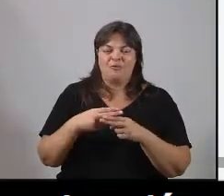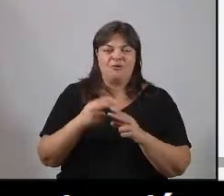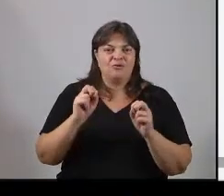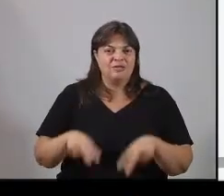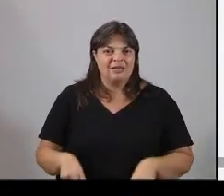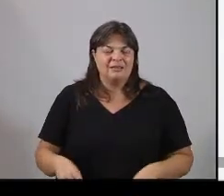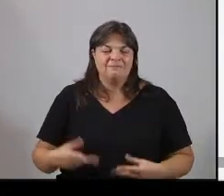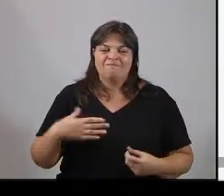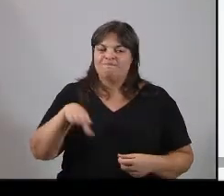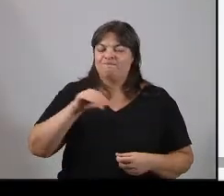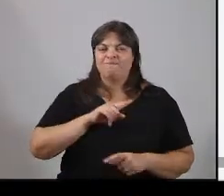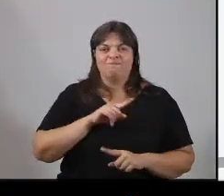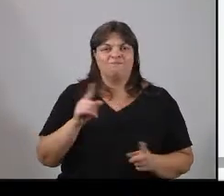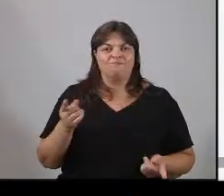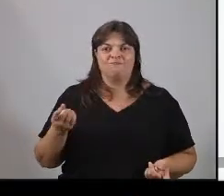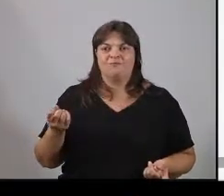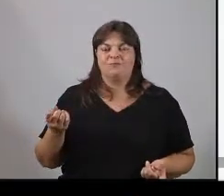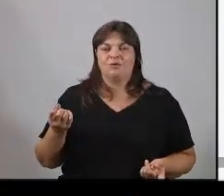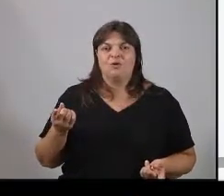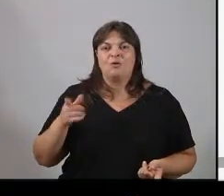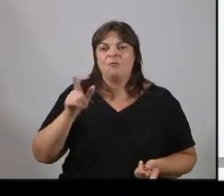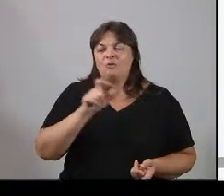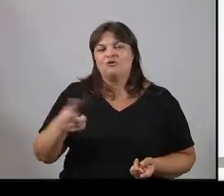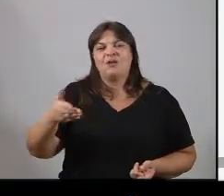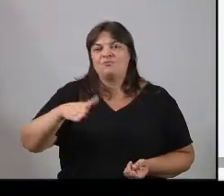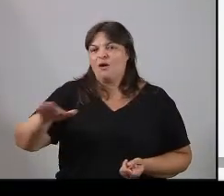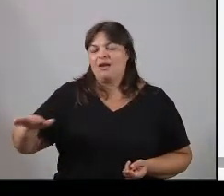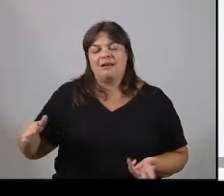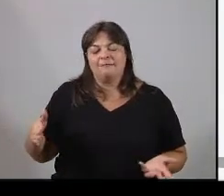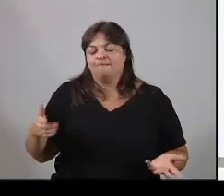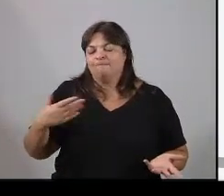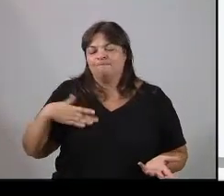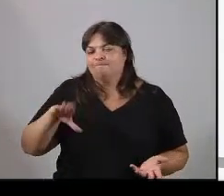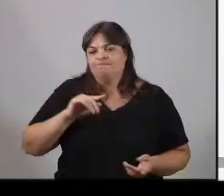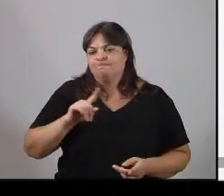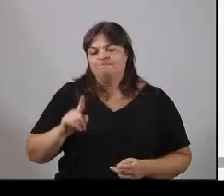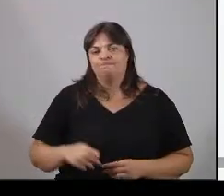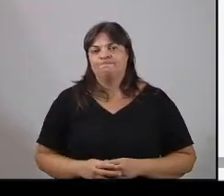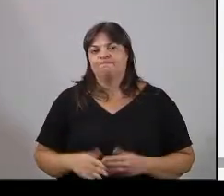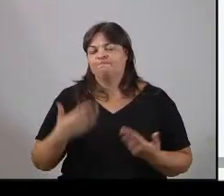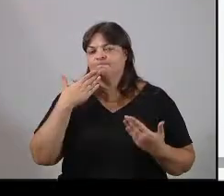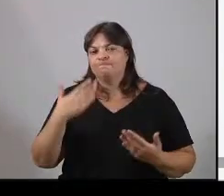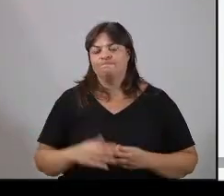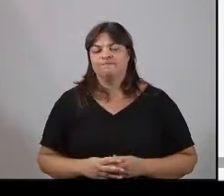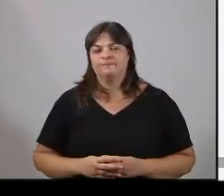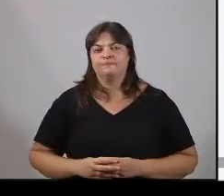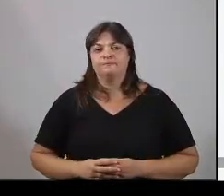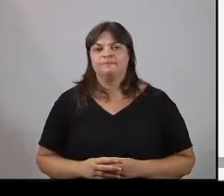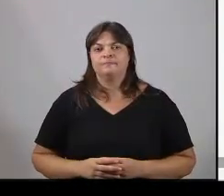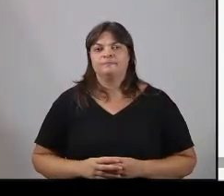supuesto, que sigan existiendo pérdidas de vidas humanas. No es comprensible. Gracias.